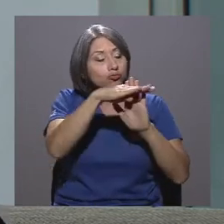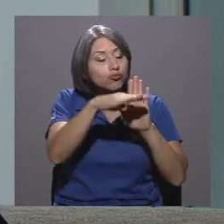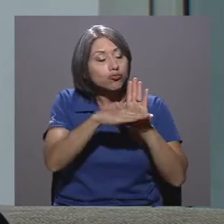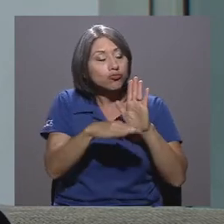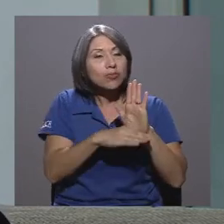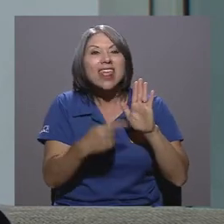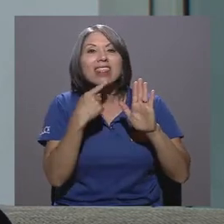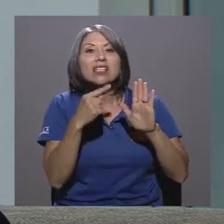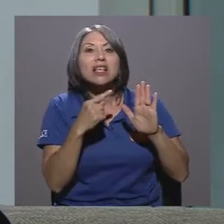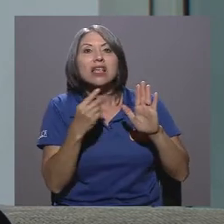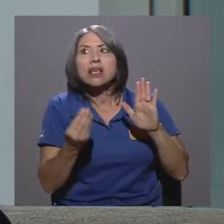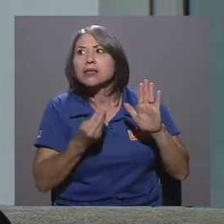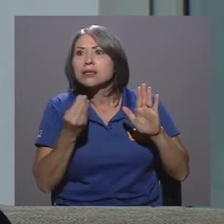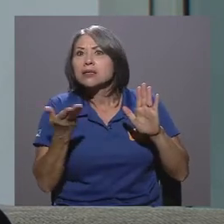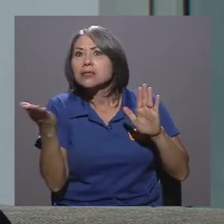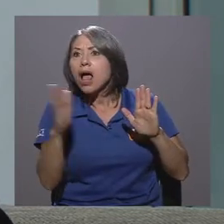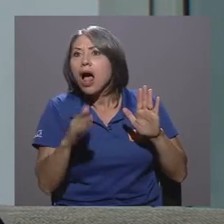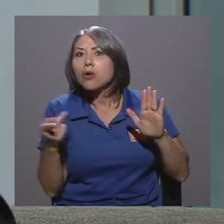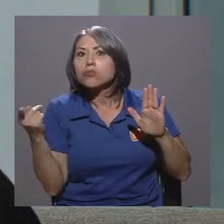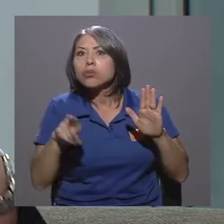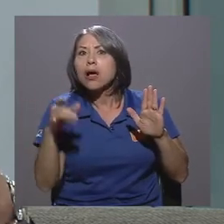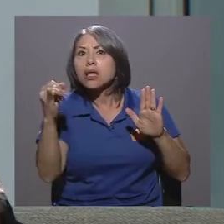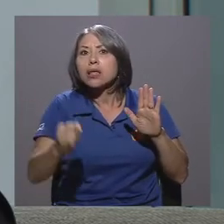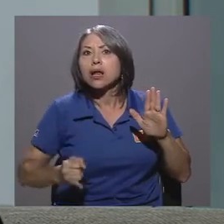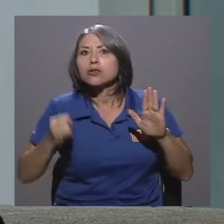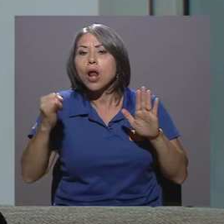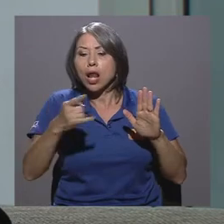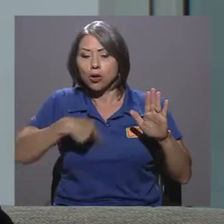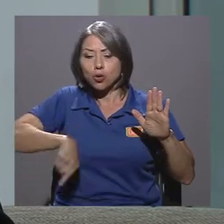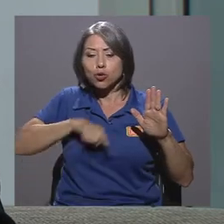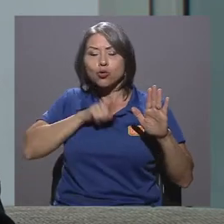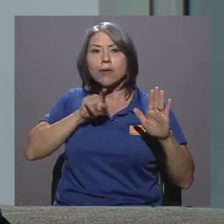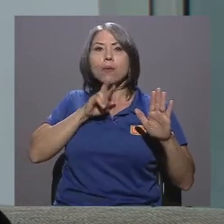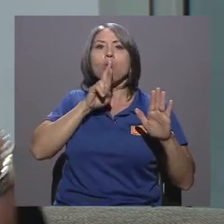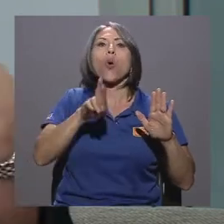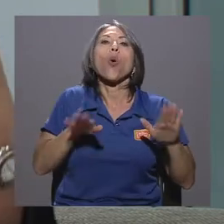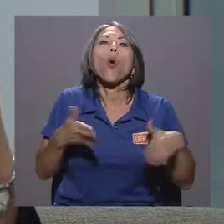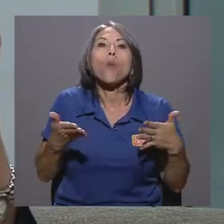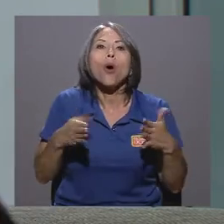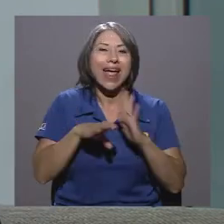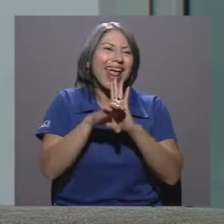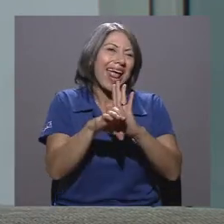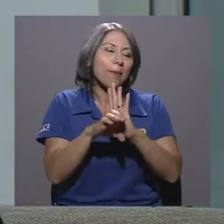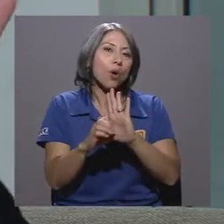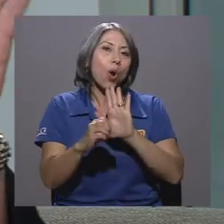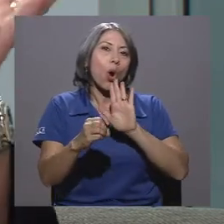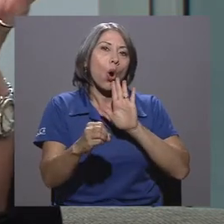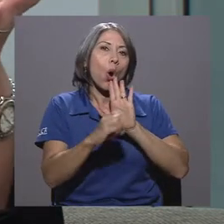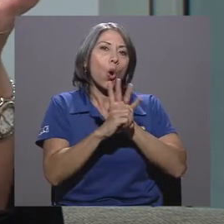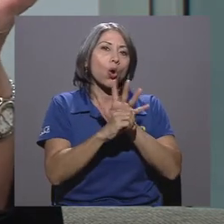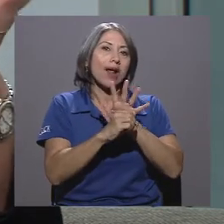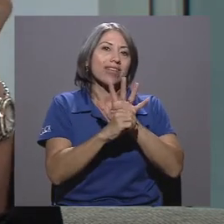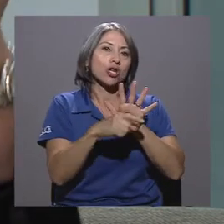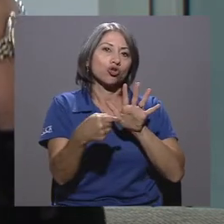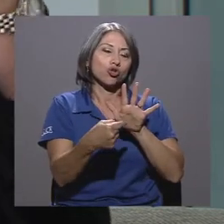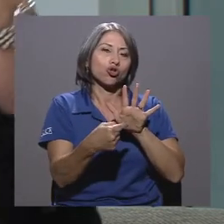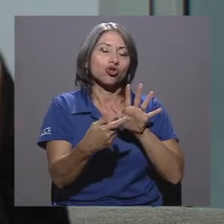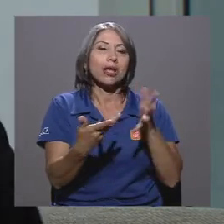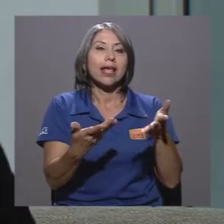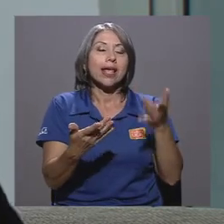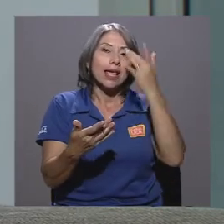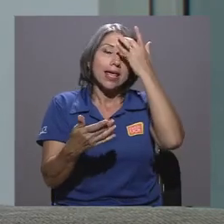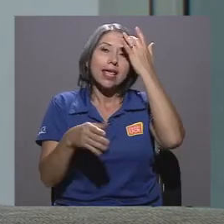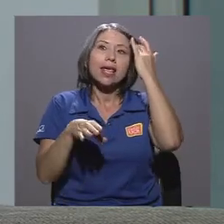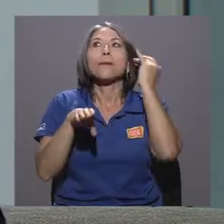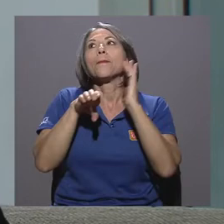la notificación de un evento de interés internacional. En este caso, pongamos coronavirus. Si, y pongamos el modo, digamos, que entra